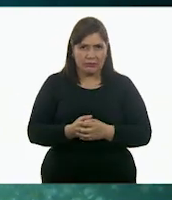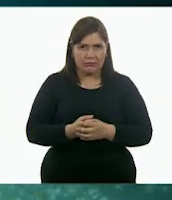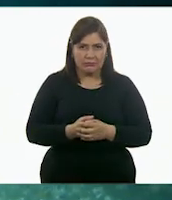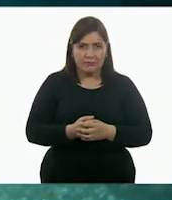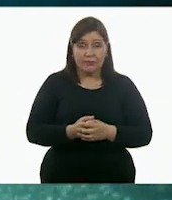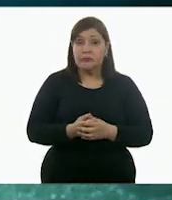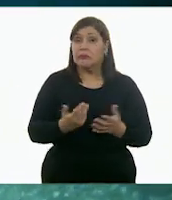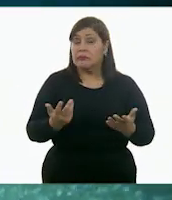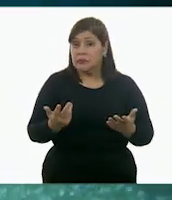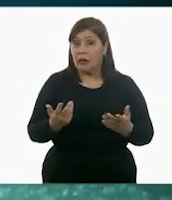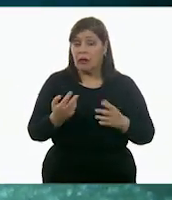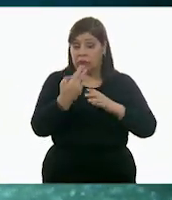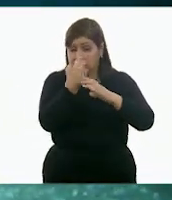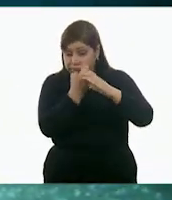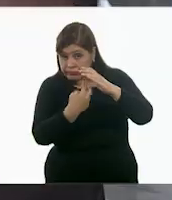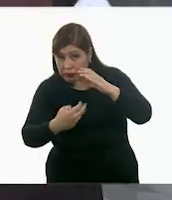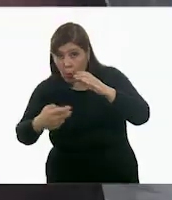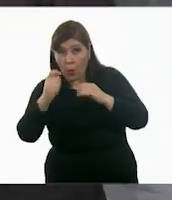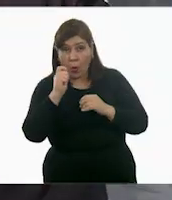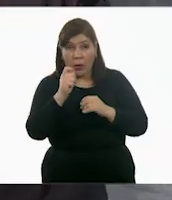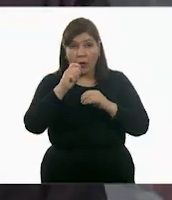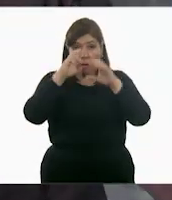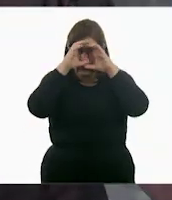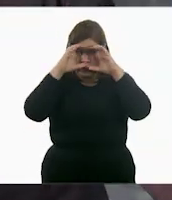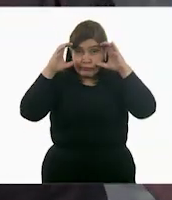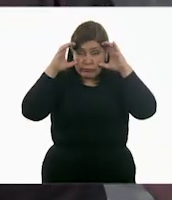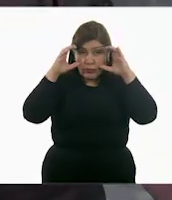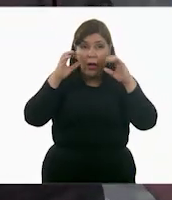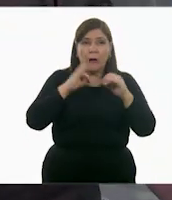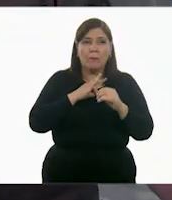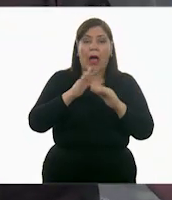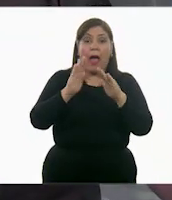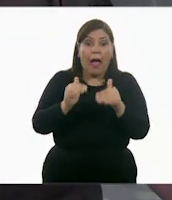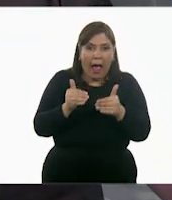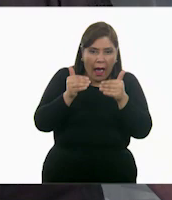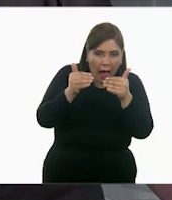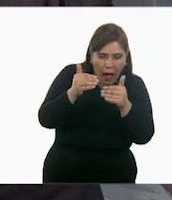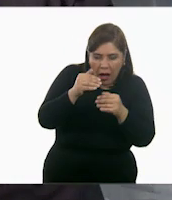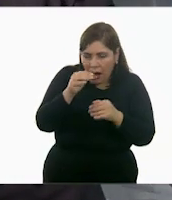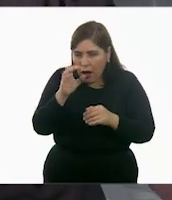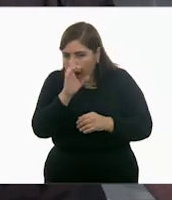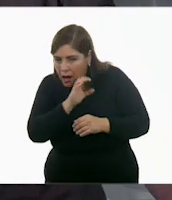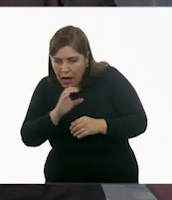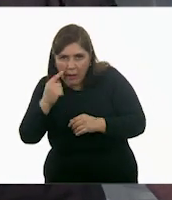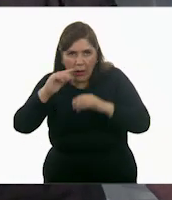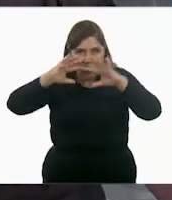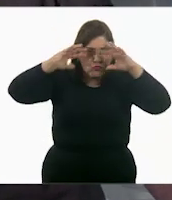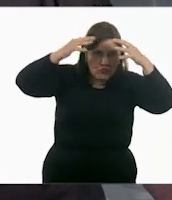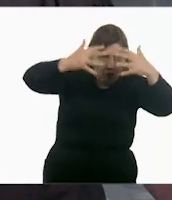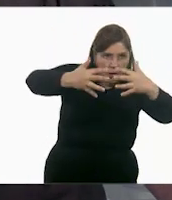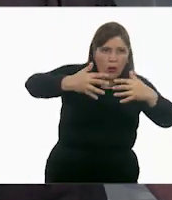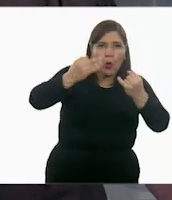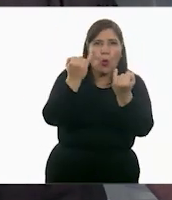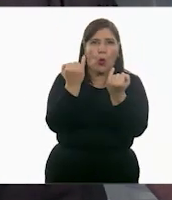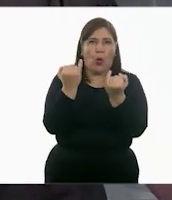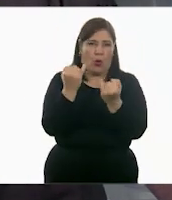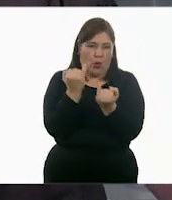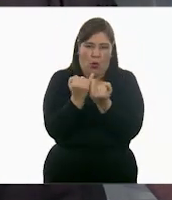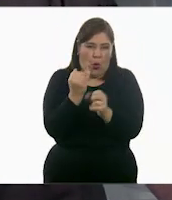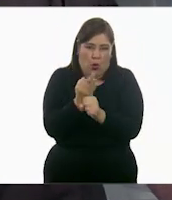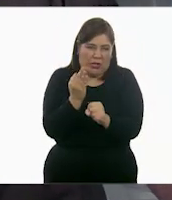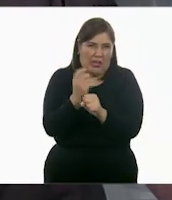En el momento en que el buceo permitió que llegáramos a estos lugares, que pudiéramos acceder a estas cuevas que hoy están inundadas,